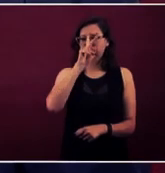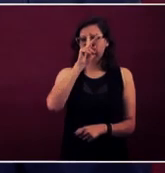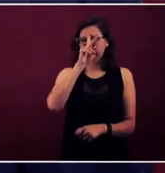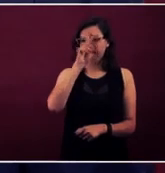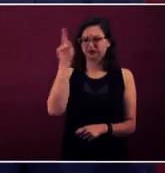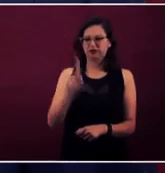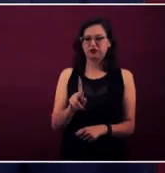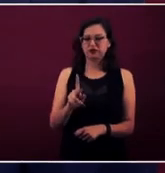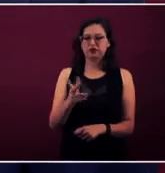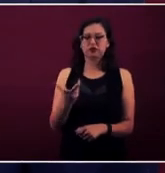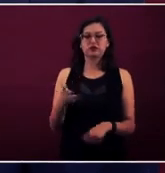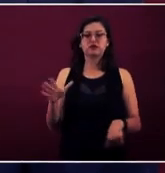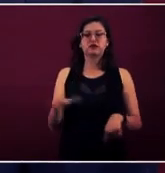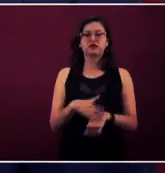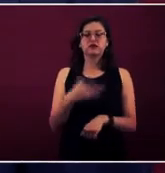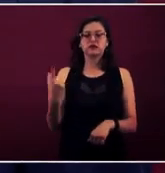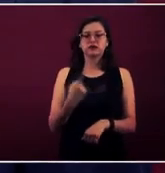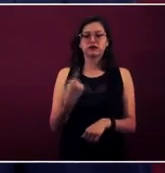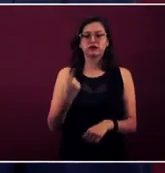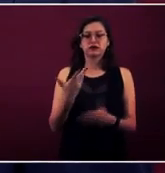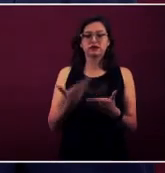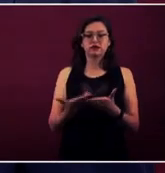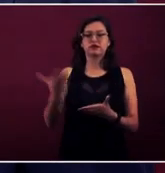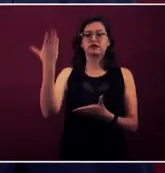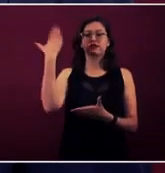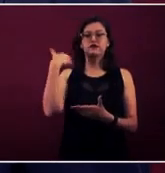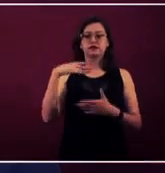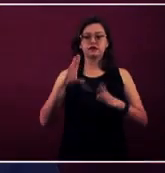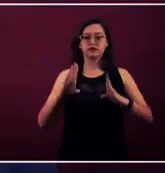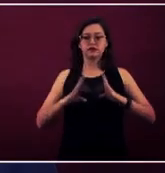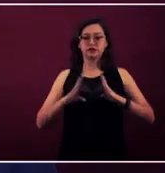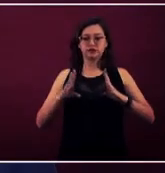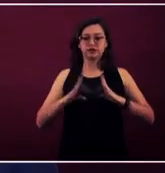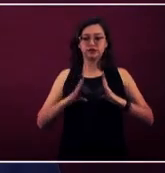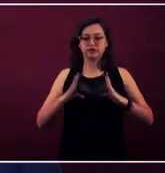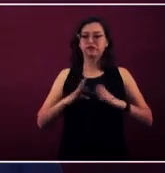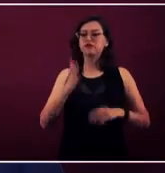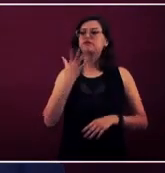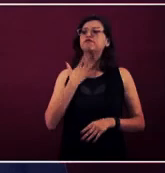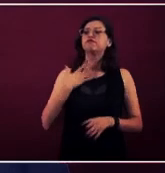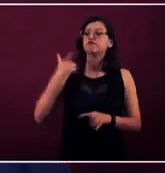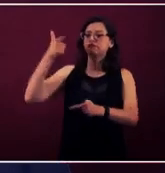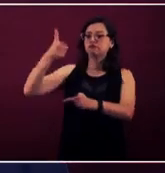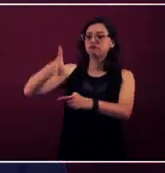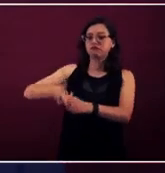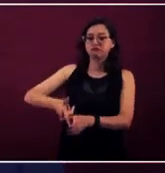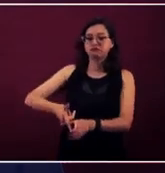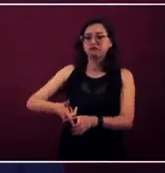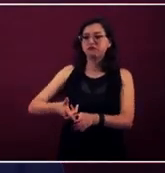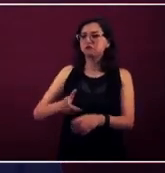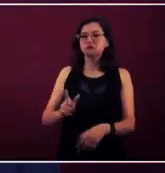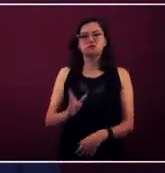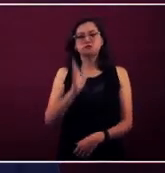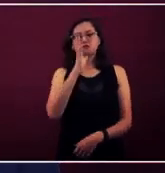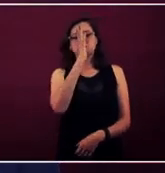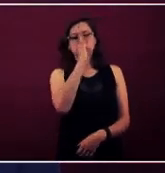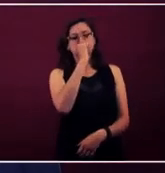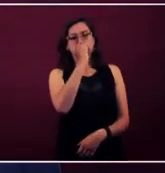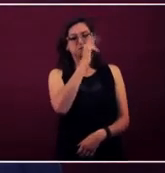ni se le permitía al ejército cargar combustible en algunas